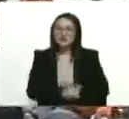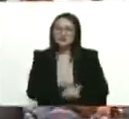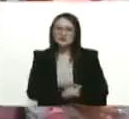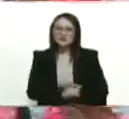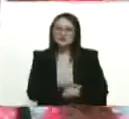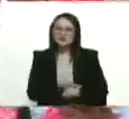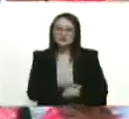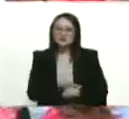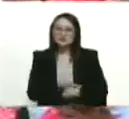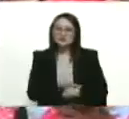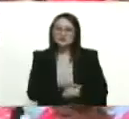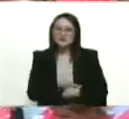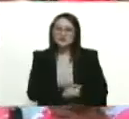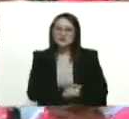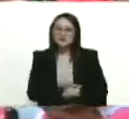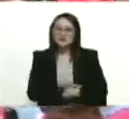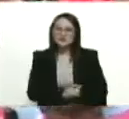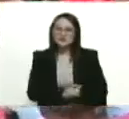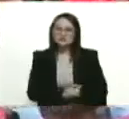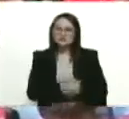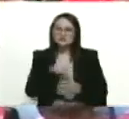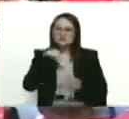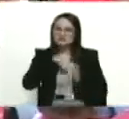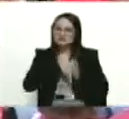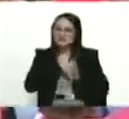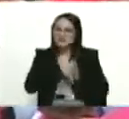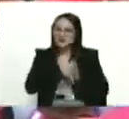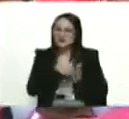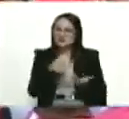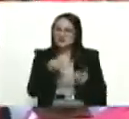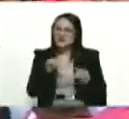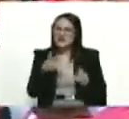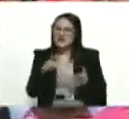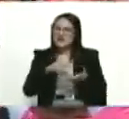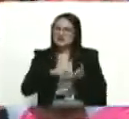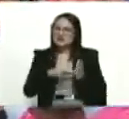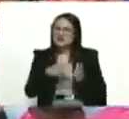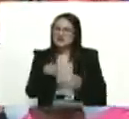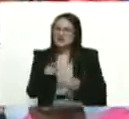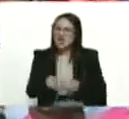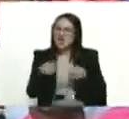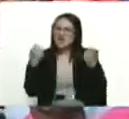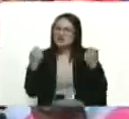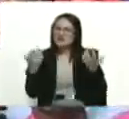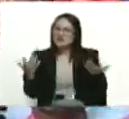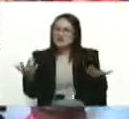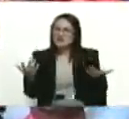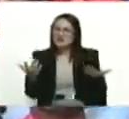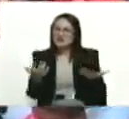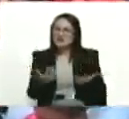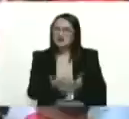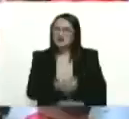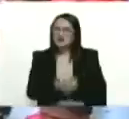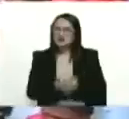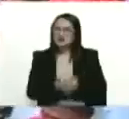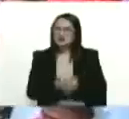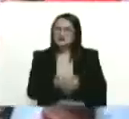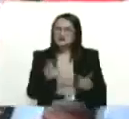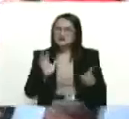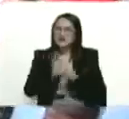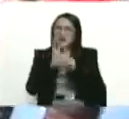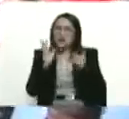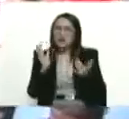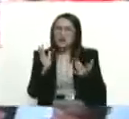pueblo que en el fondo es esa violencia que se manifestó durante años con